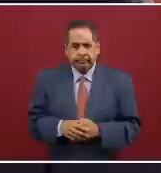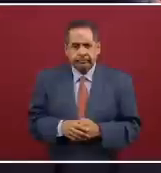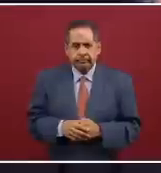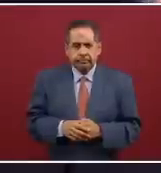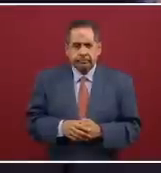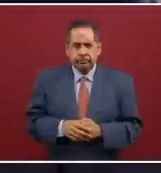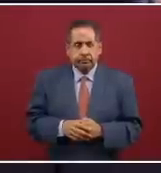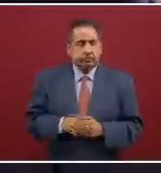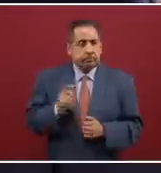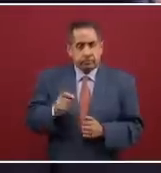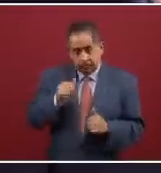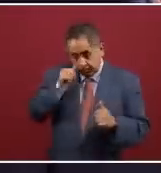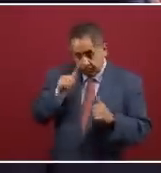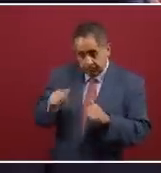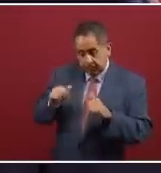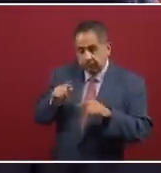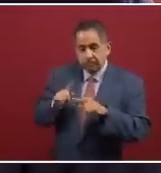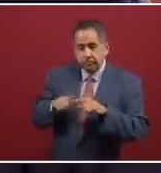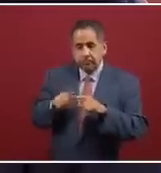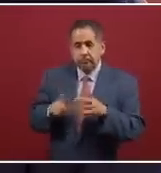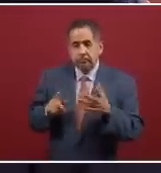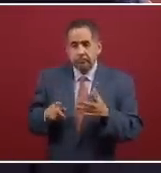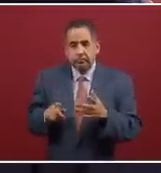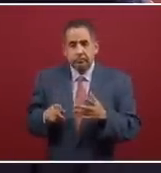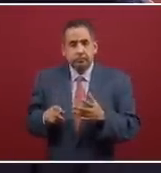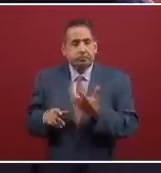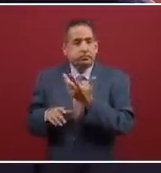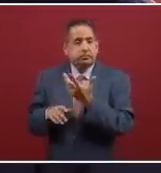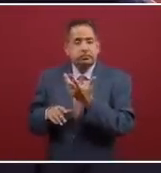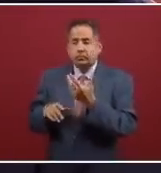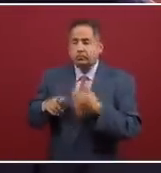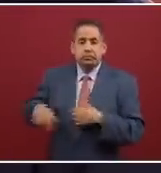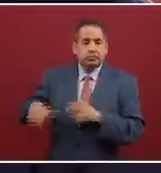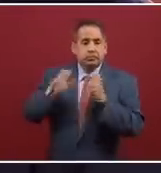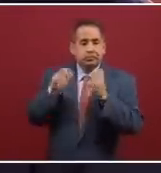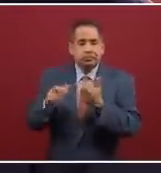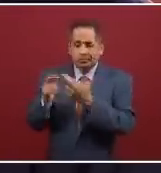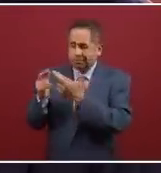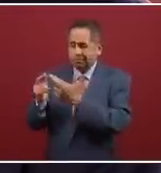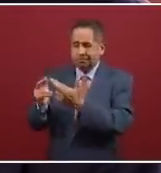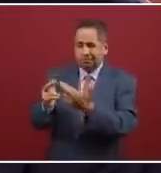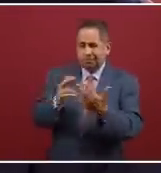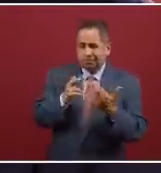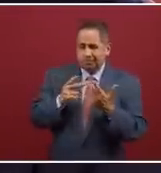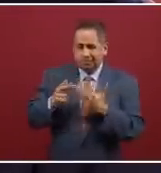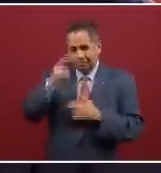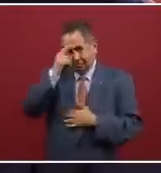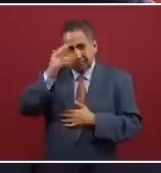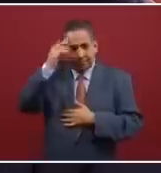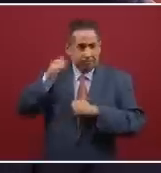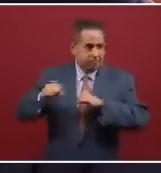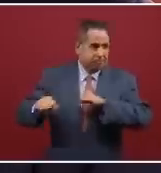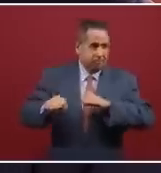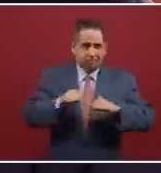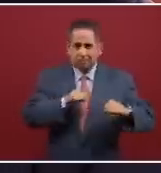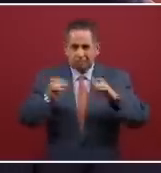atender a los damnificados los sismos